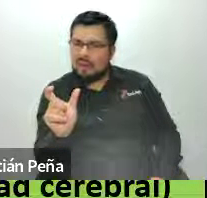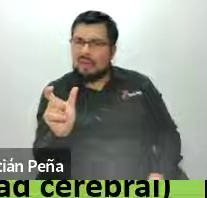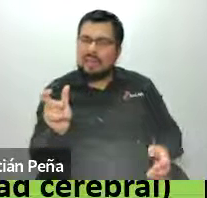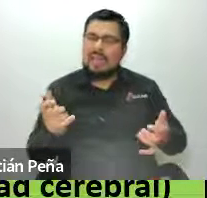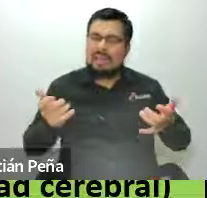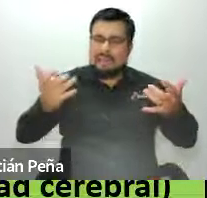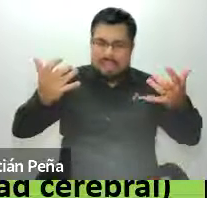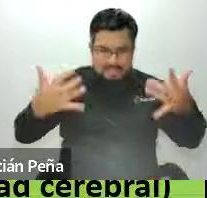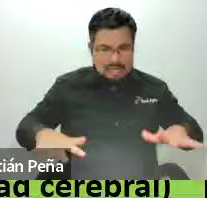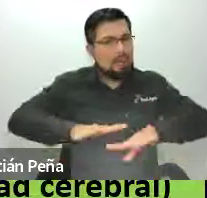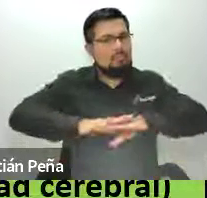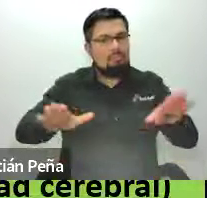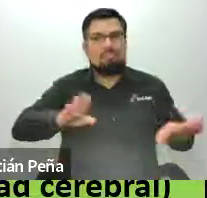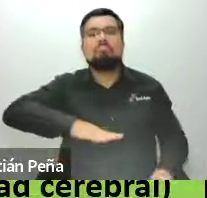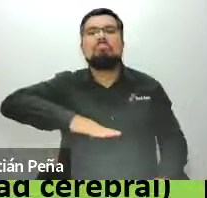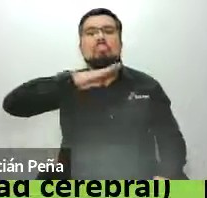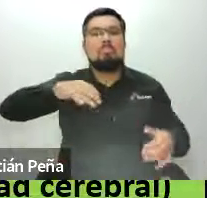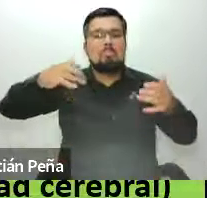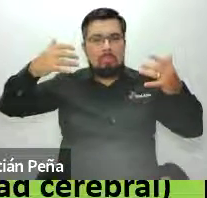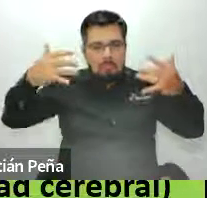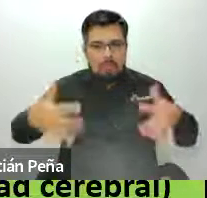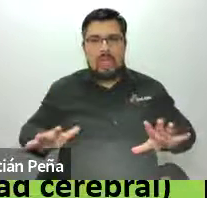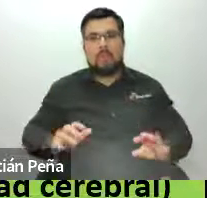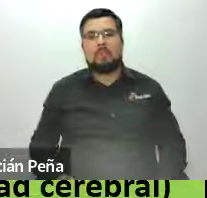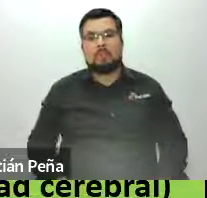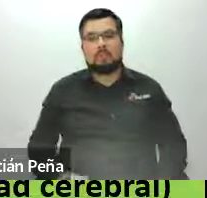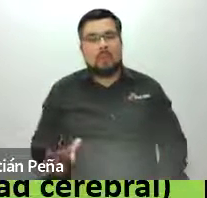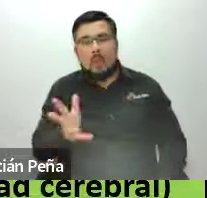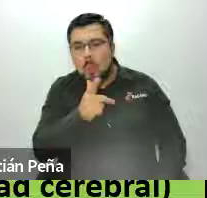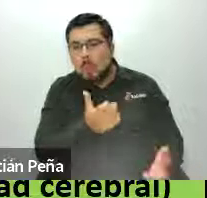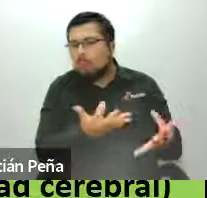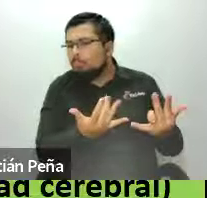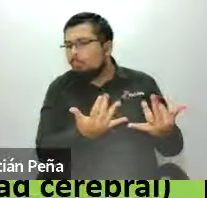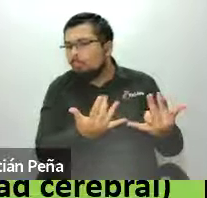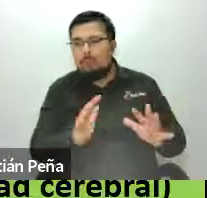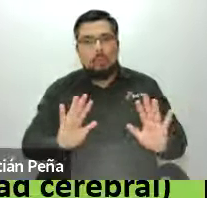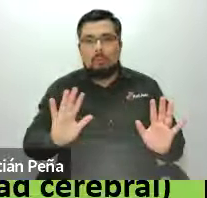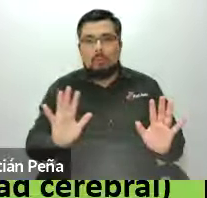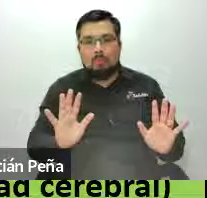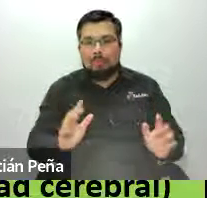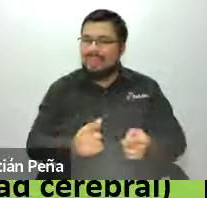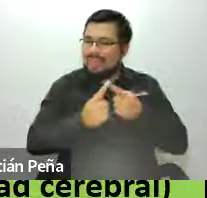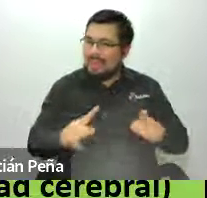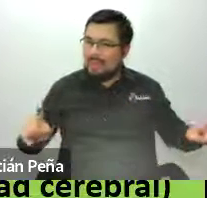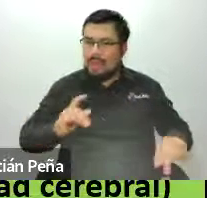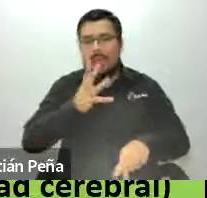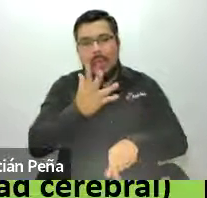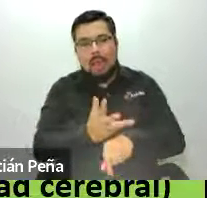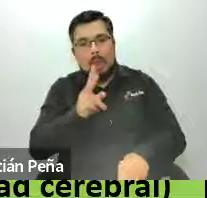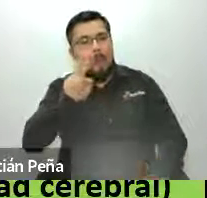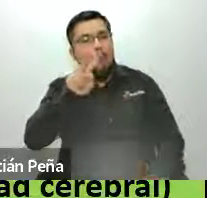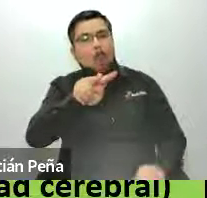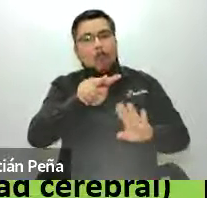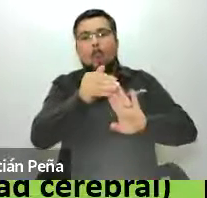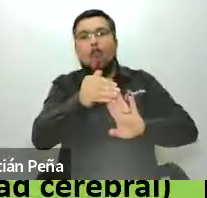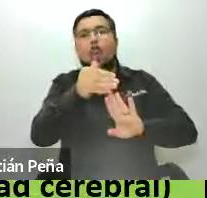ya listo, cero expectativas, ¿no? Sino que al contrario tenemos una mirada de que son las